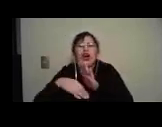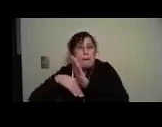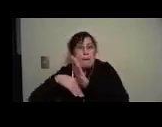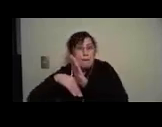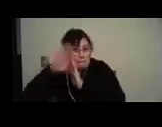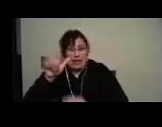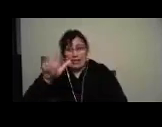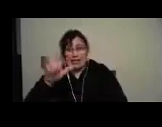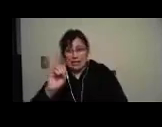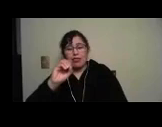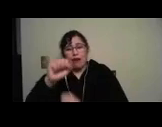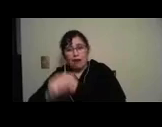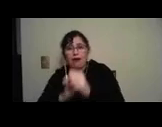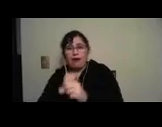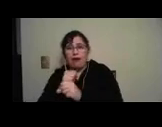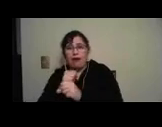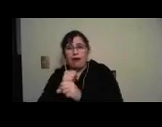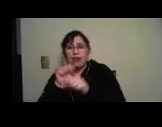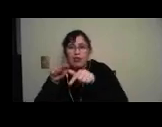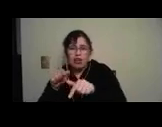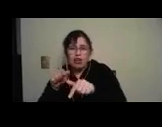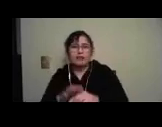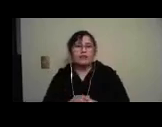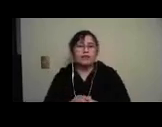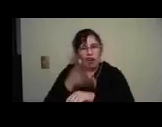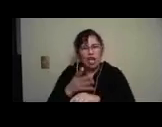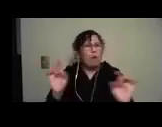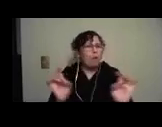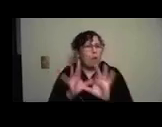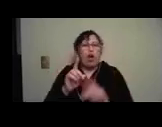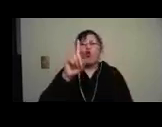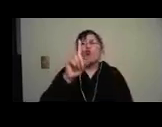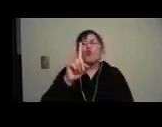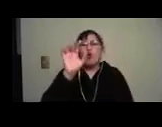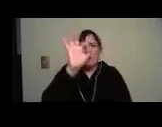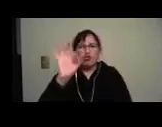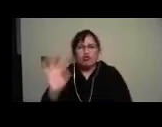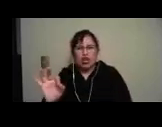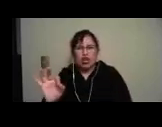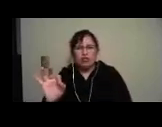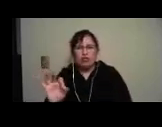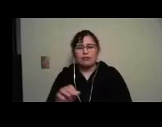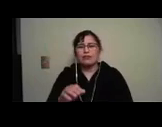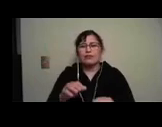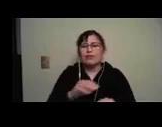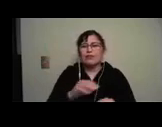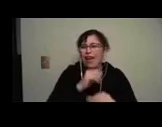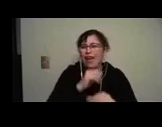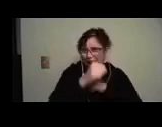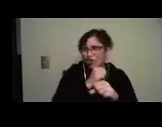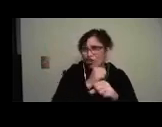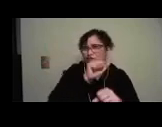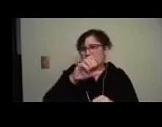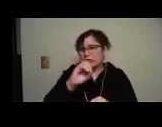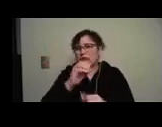la probabilidad es como de un 1% de tener demencia, desde los 60 a los 65, pero se